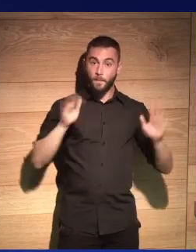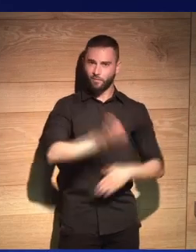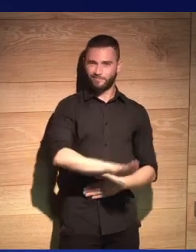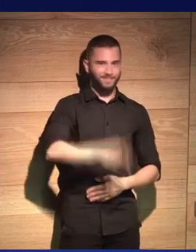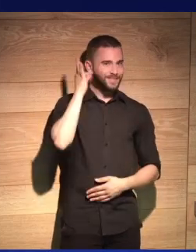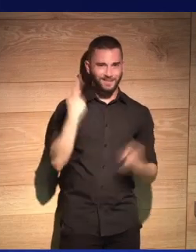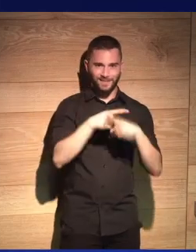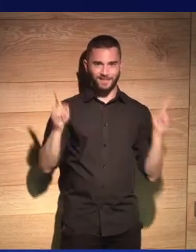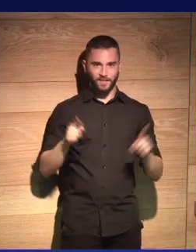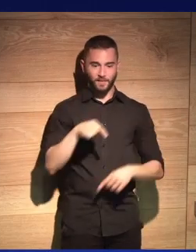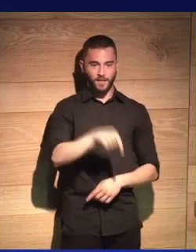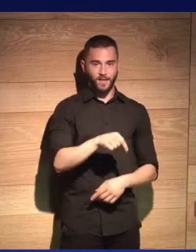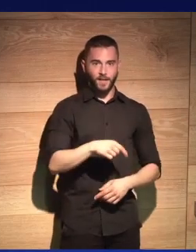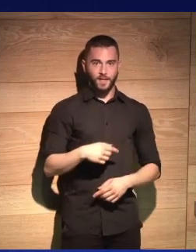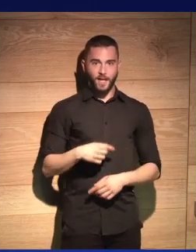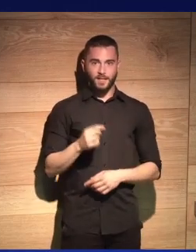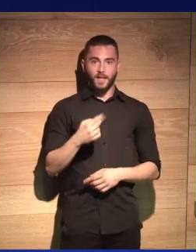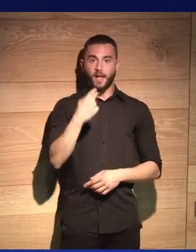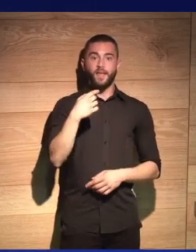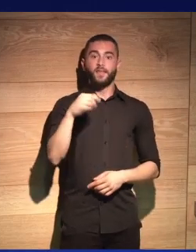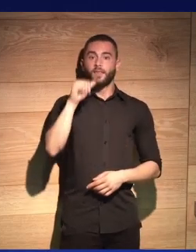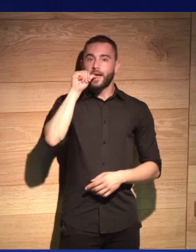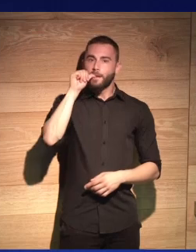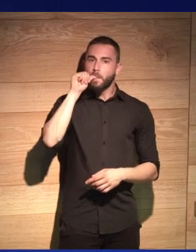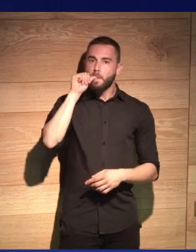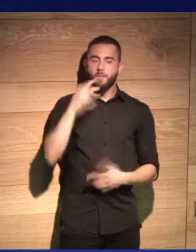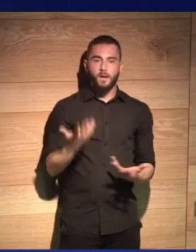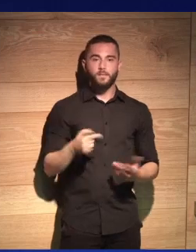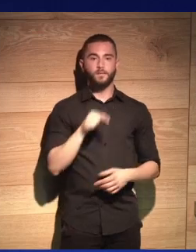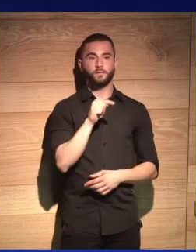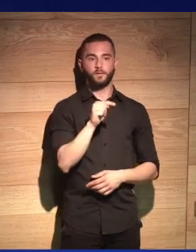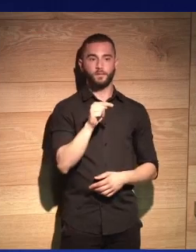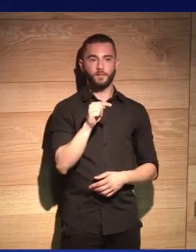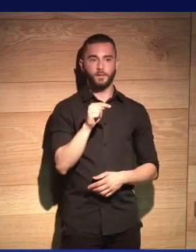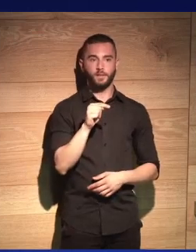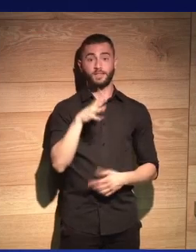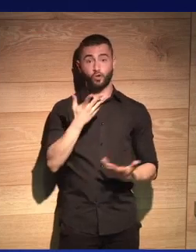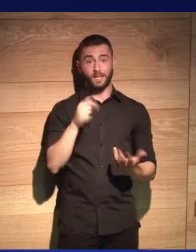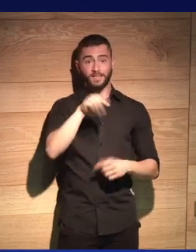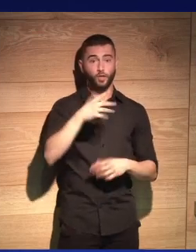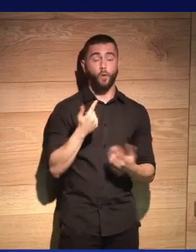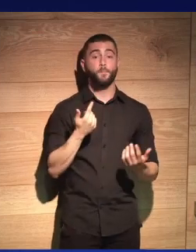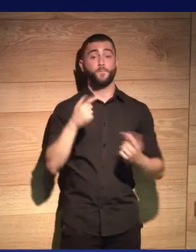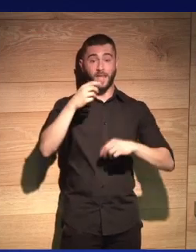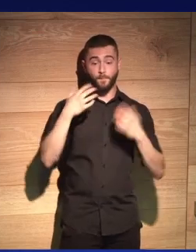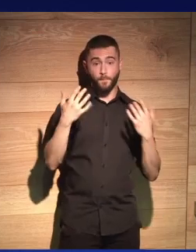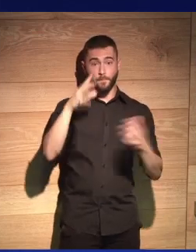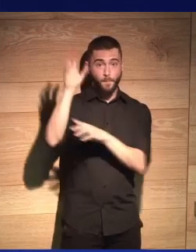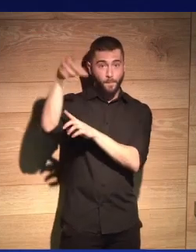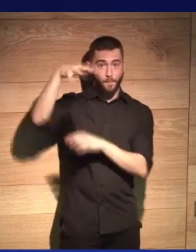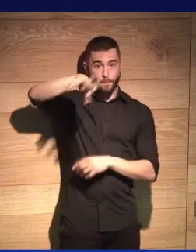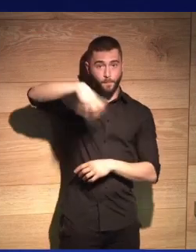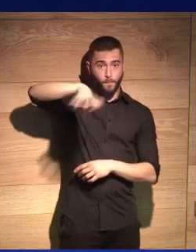Ella está boca abajo chupándose el dedo, su ritmo de succión en síncopa con el cíclico traqueteo del ventilador del